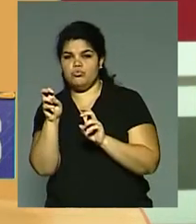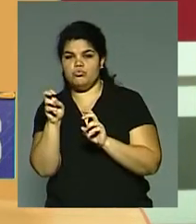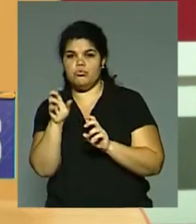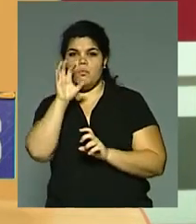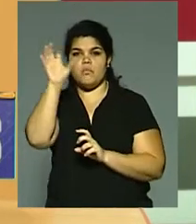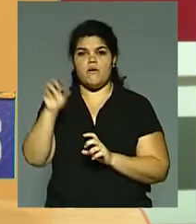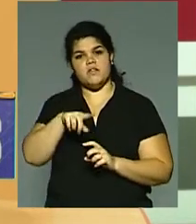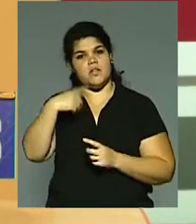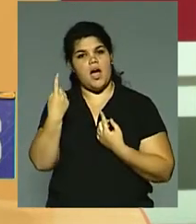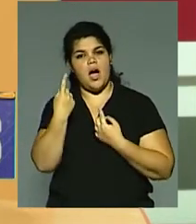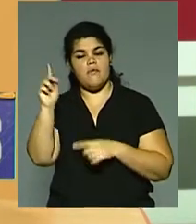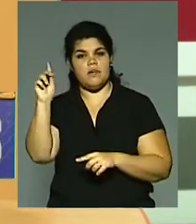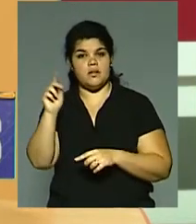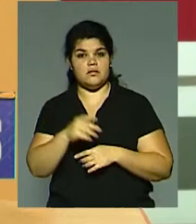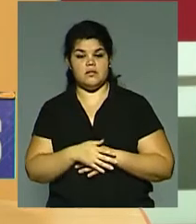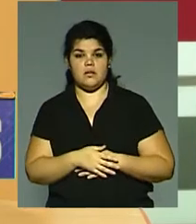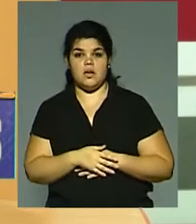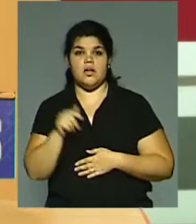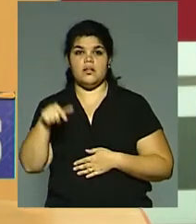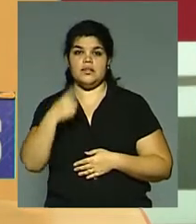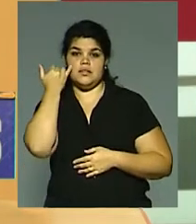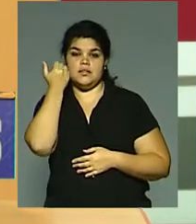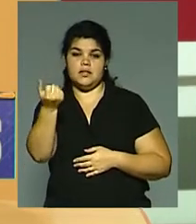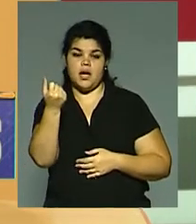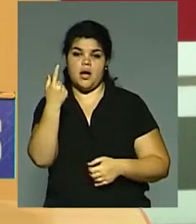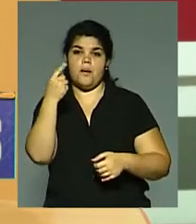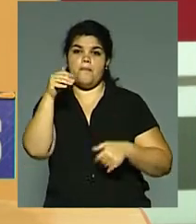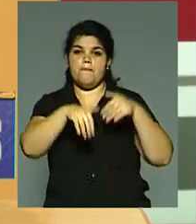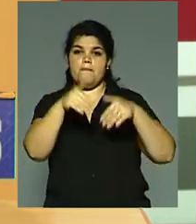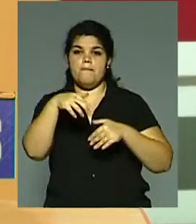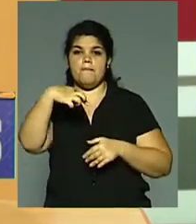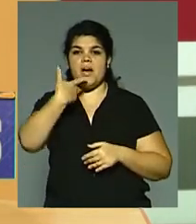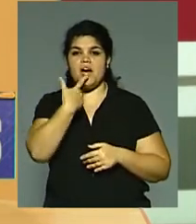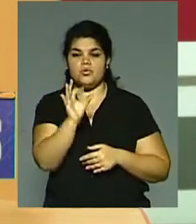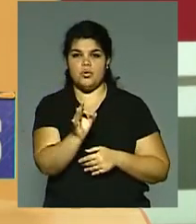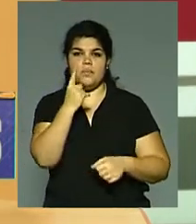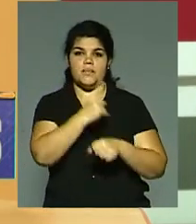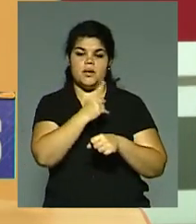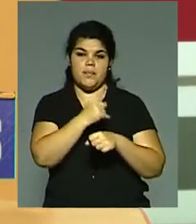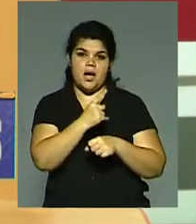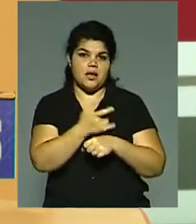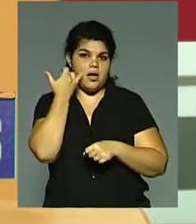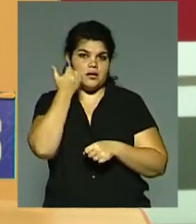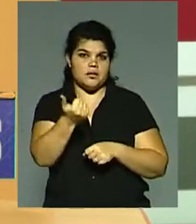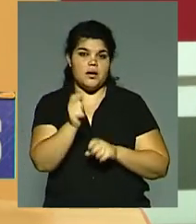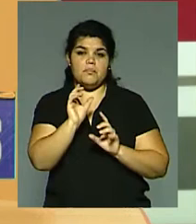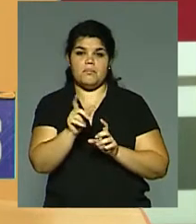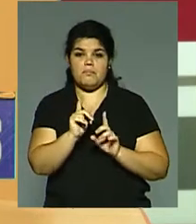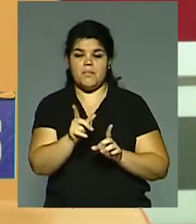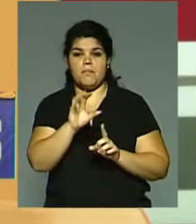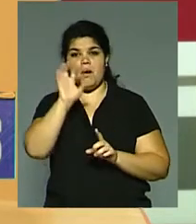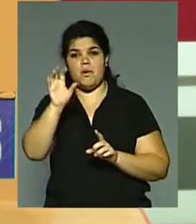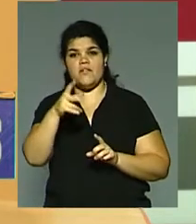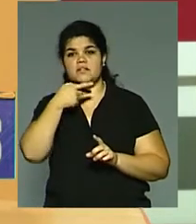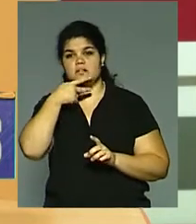provincia, porque ya comenzaron a darse las primarias en algunas otras, en algunos otros estados provinciales, como el caso de nuestra vecina provincia de